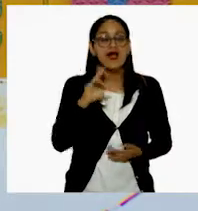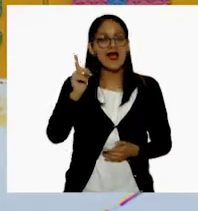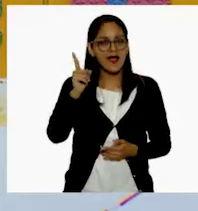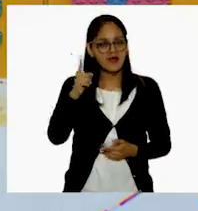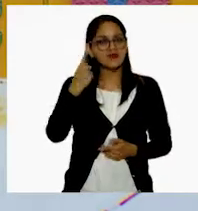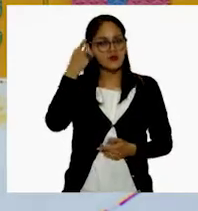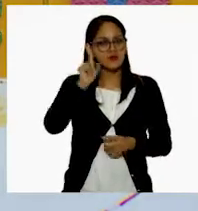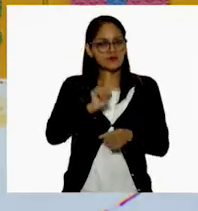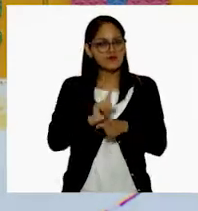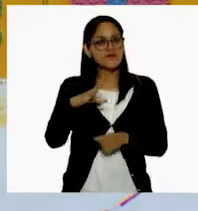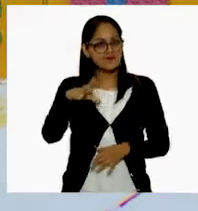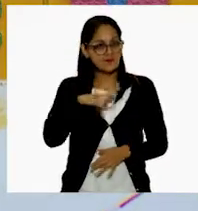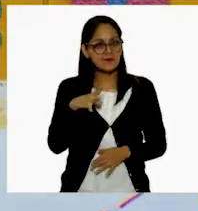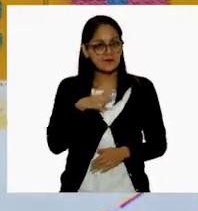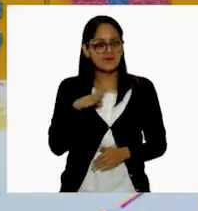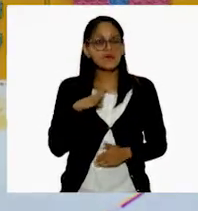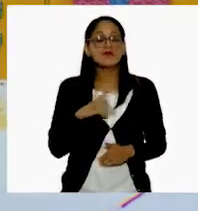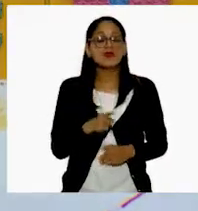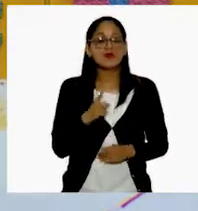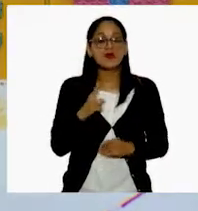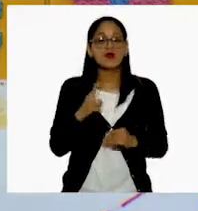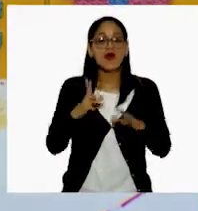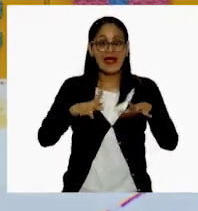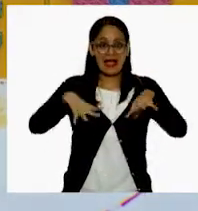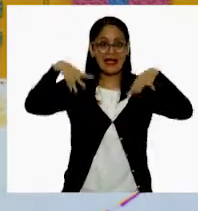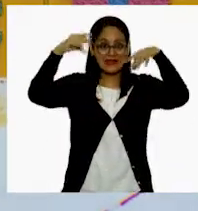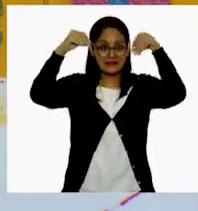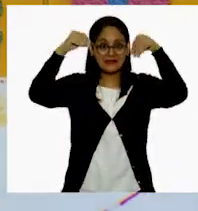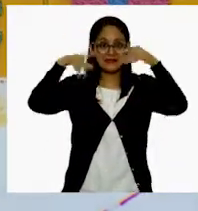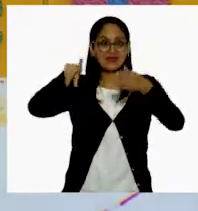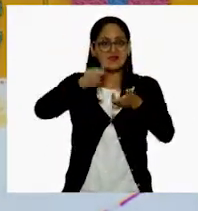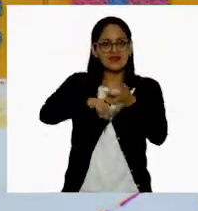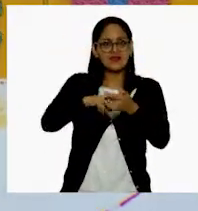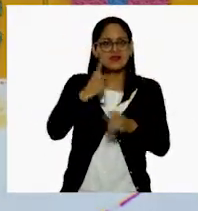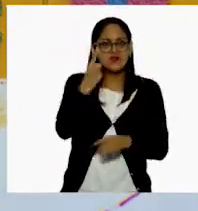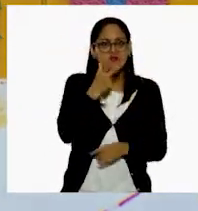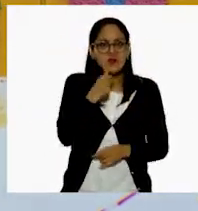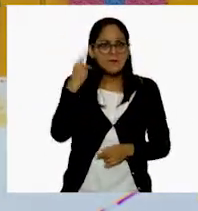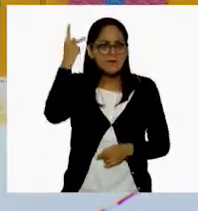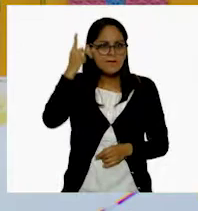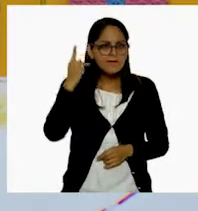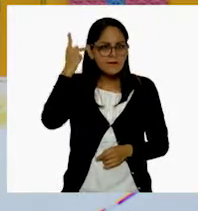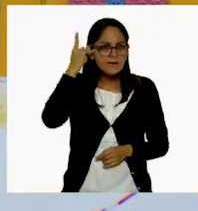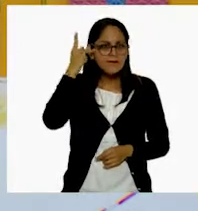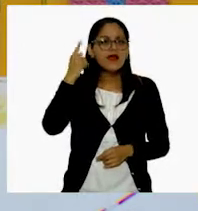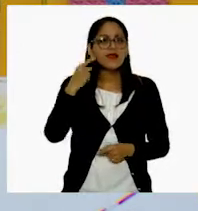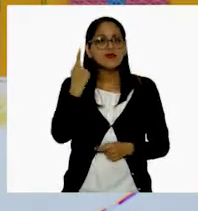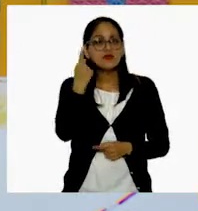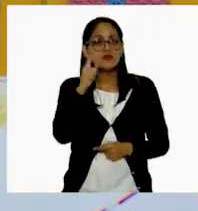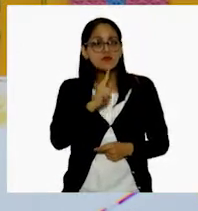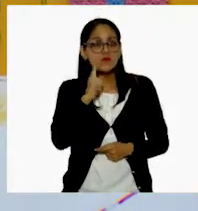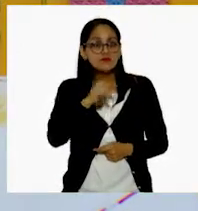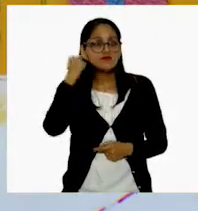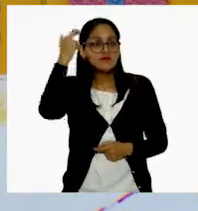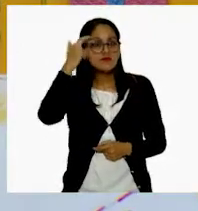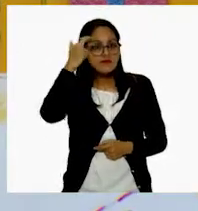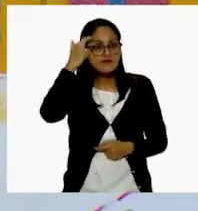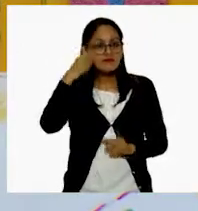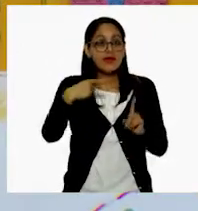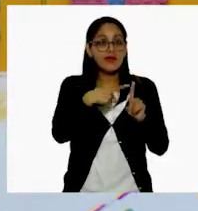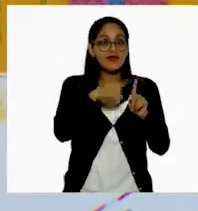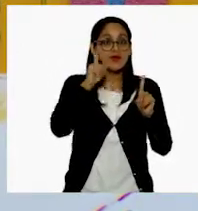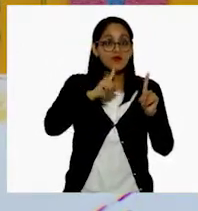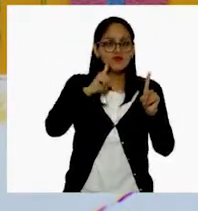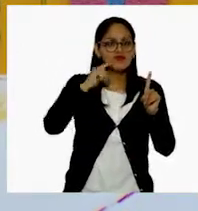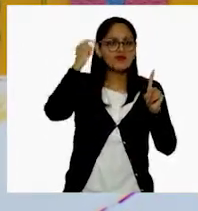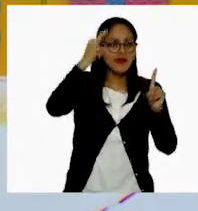Había una vez en un castillo un príncipe y una reina. La reina cuidaba